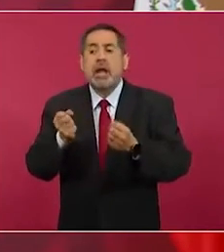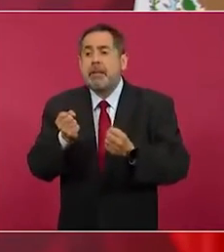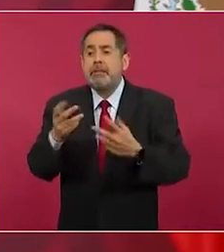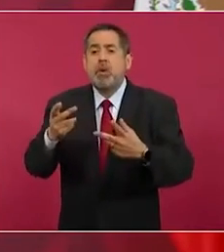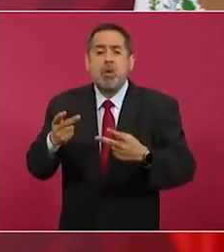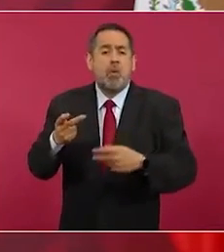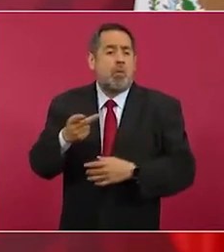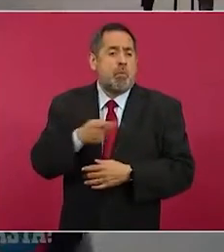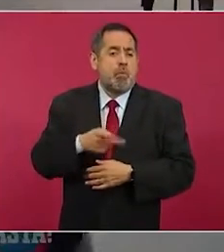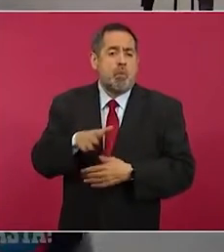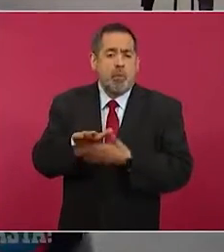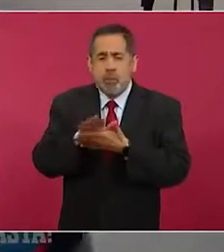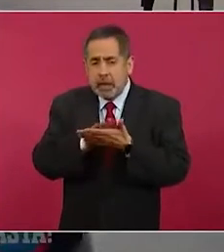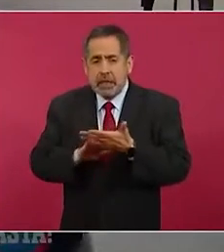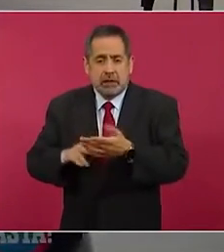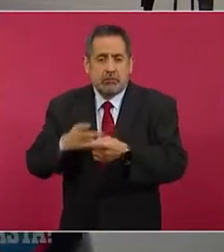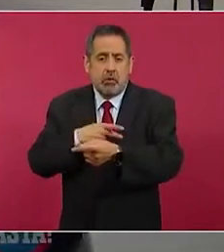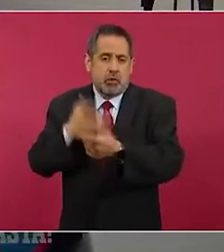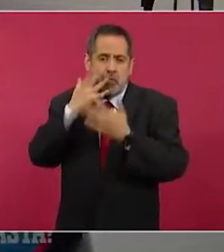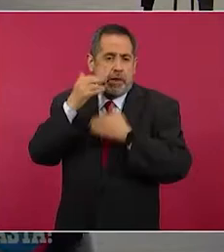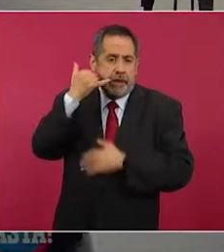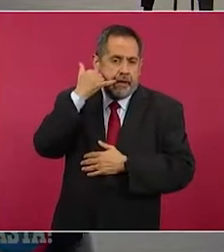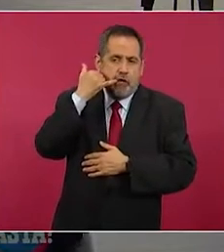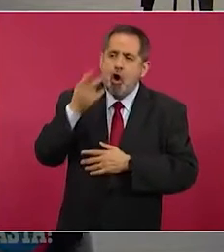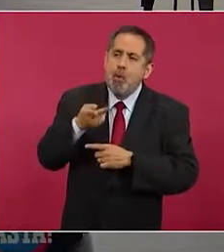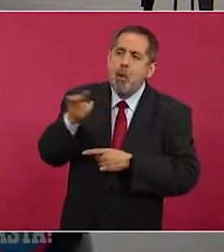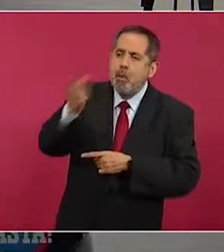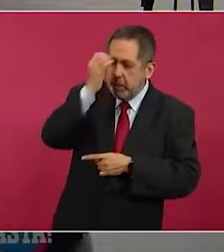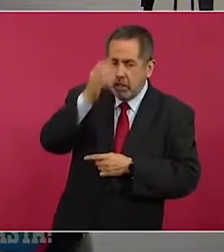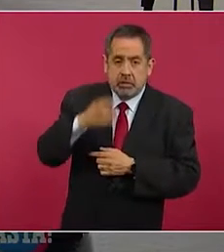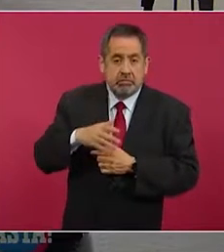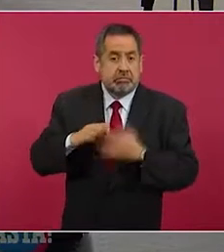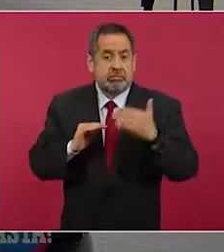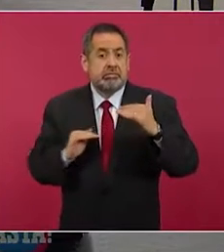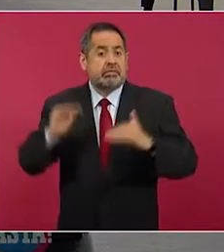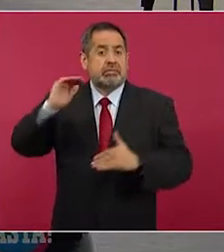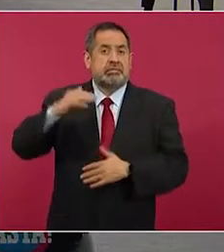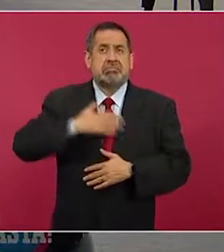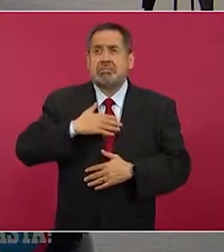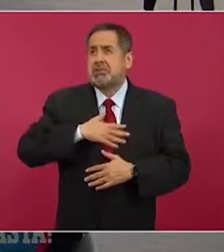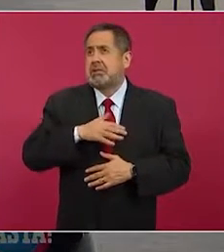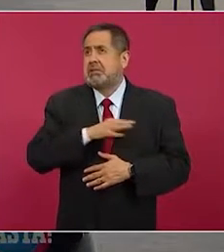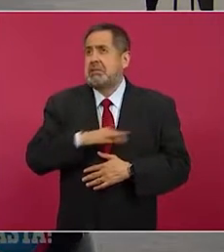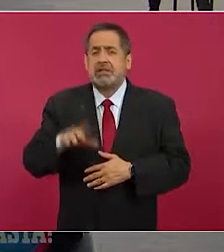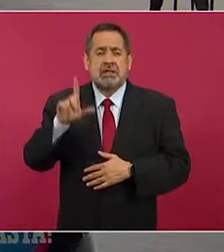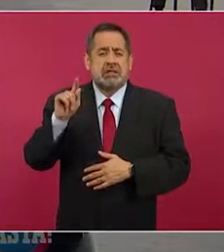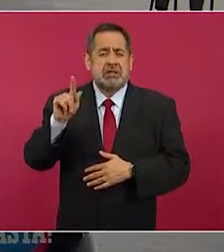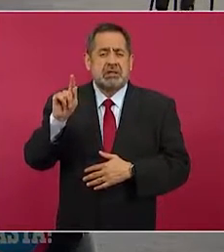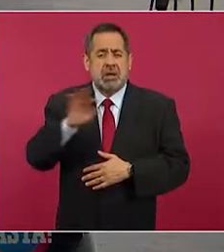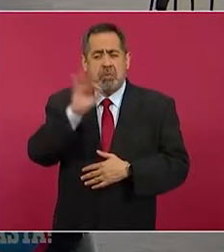tiene teléfono, estamos arriba del 70.